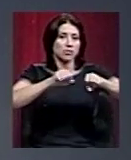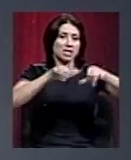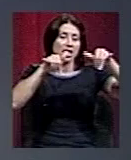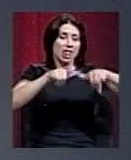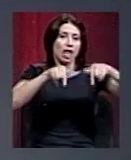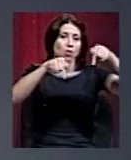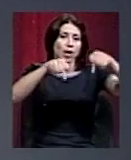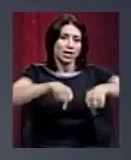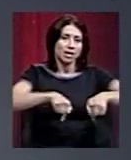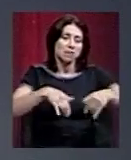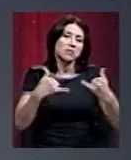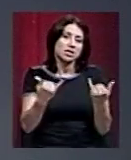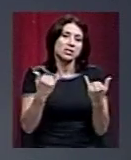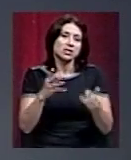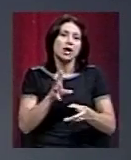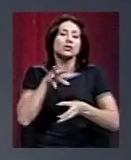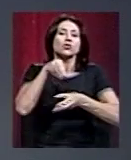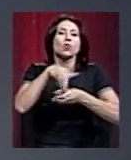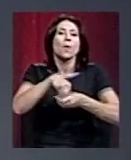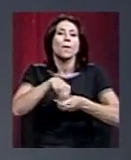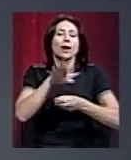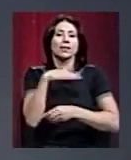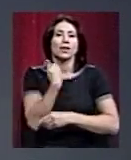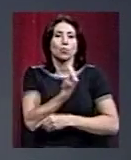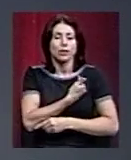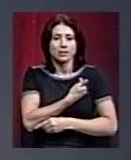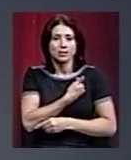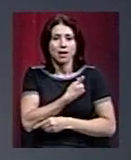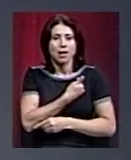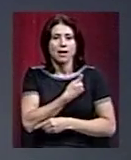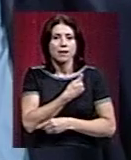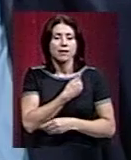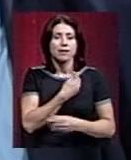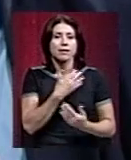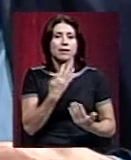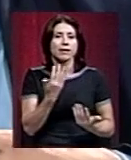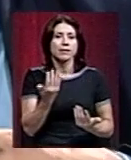son parte de nosotros?